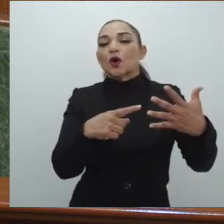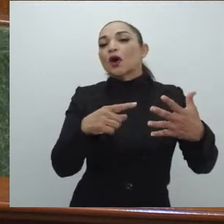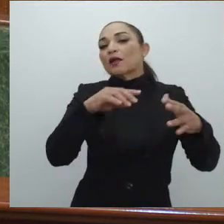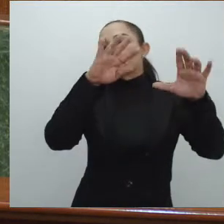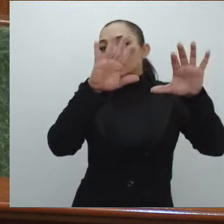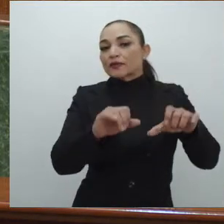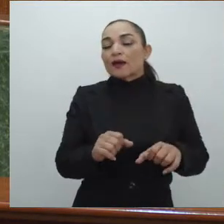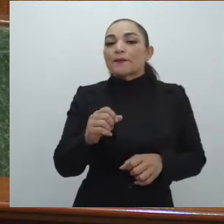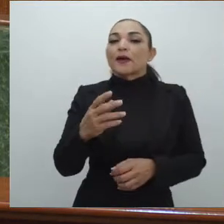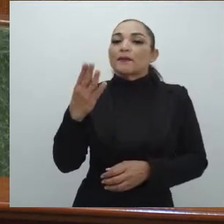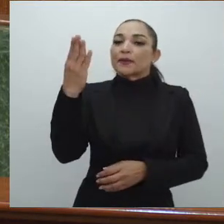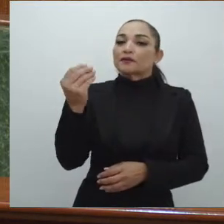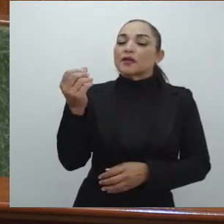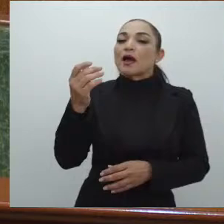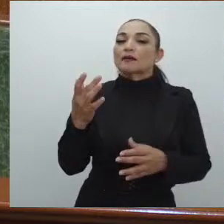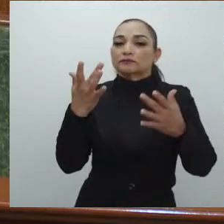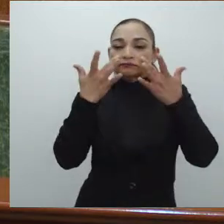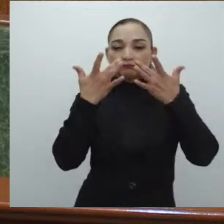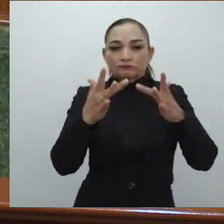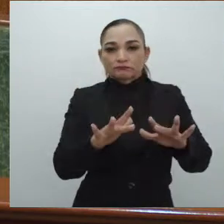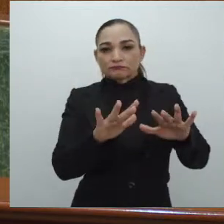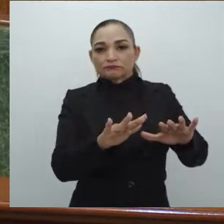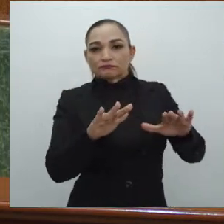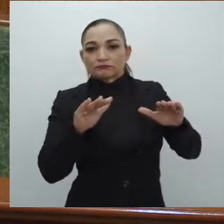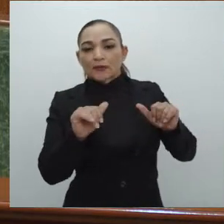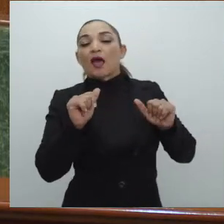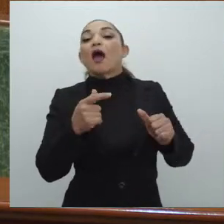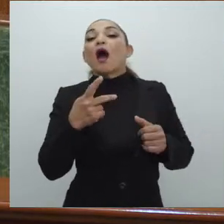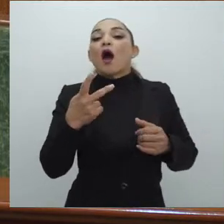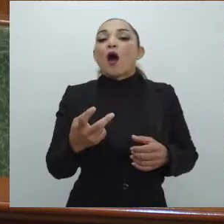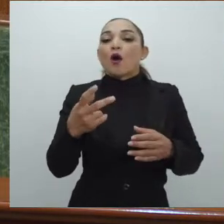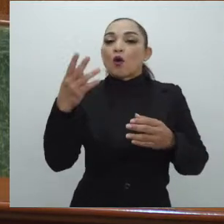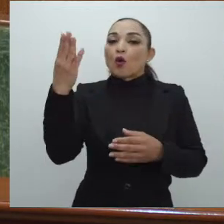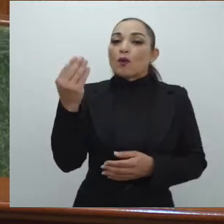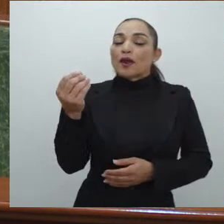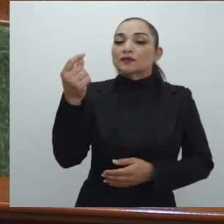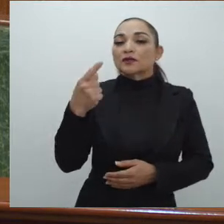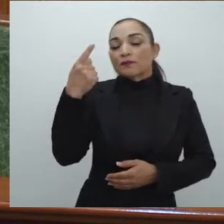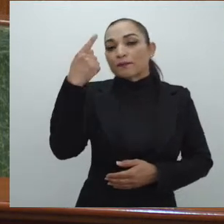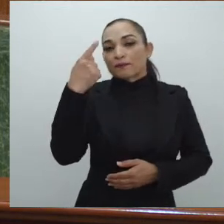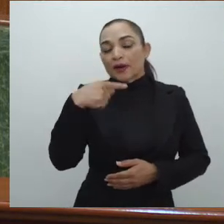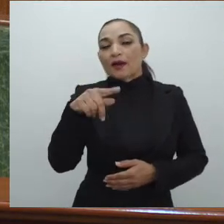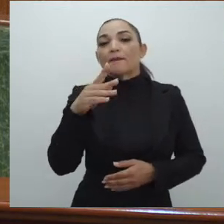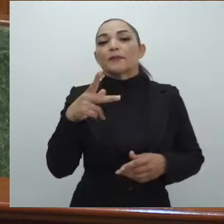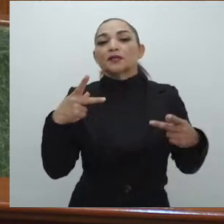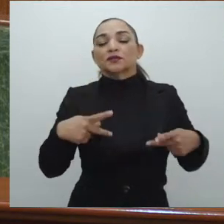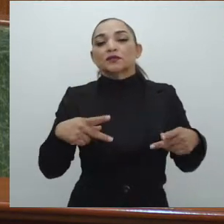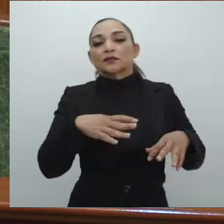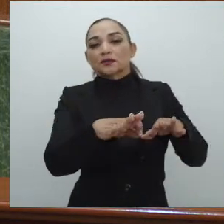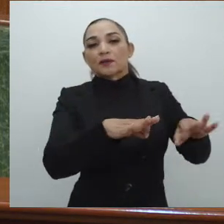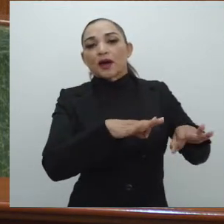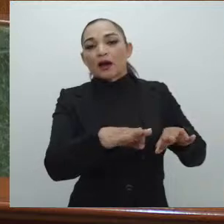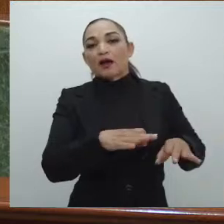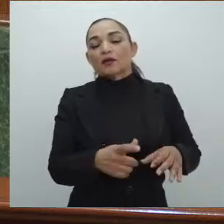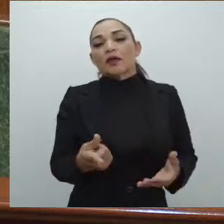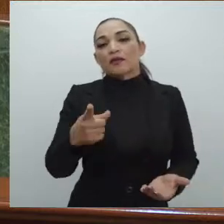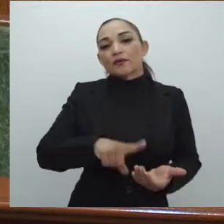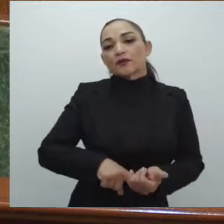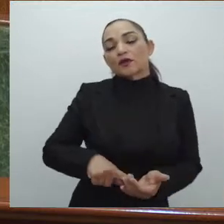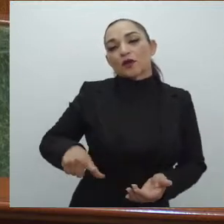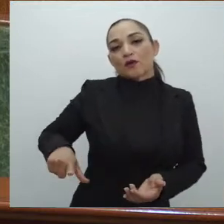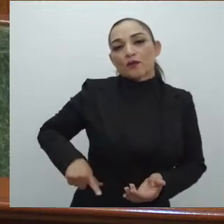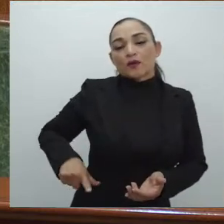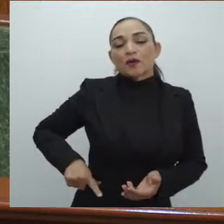retiro anticipado y por jubilación a personas que prestaron sus servicios al Estado. Punto número